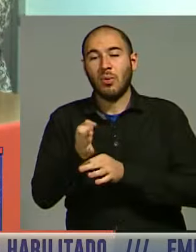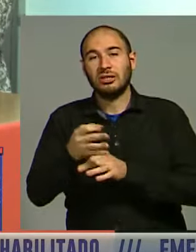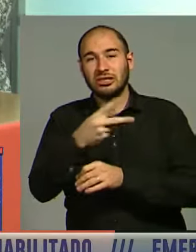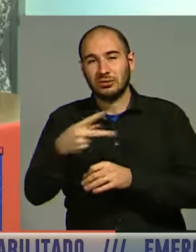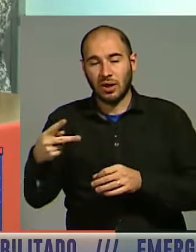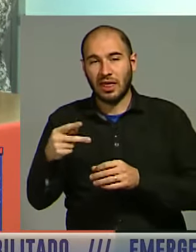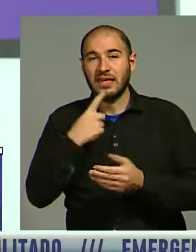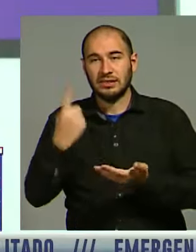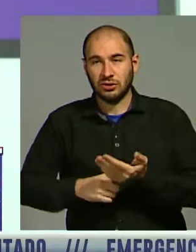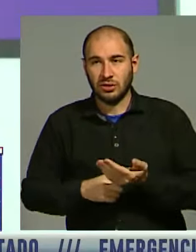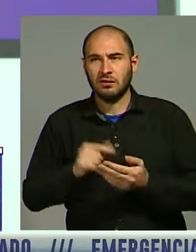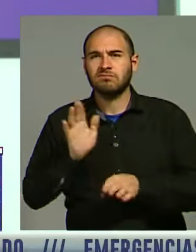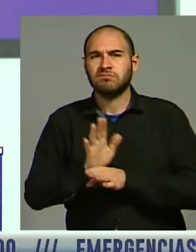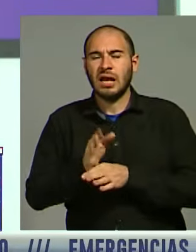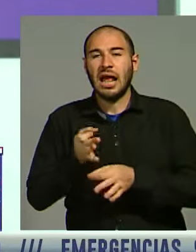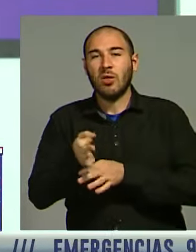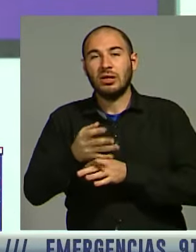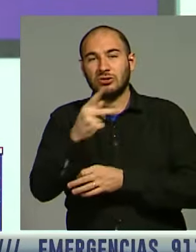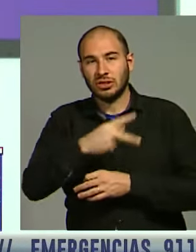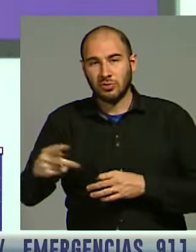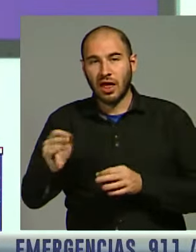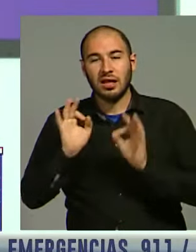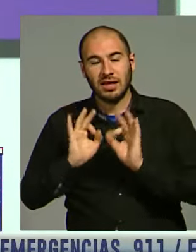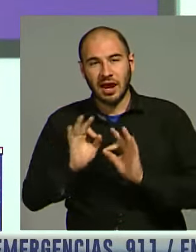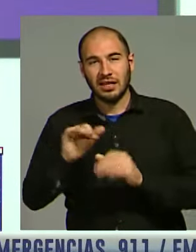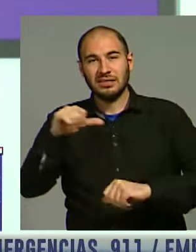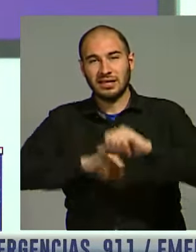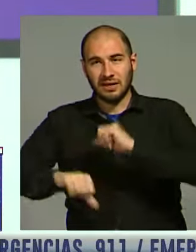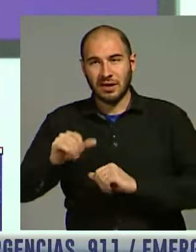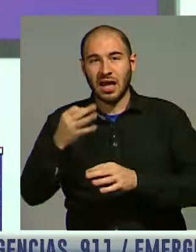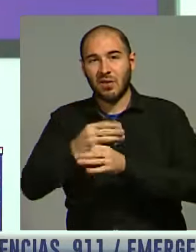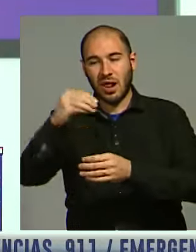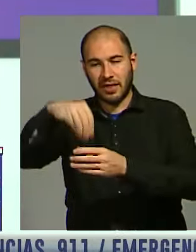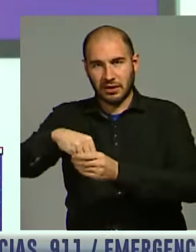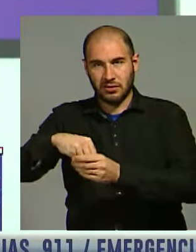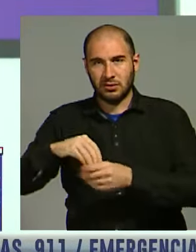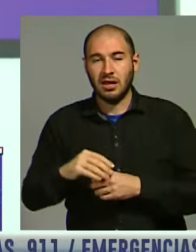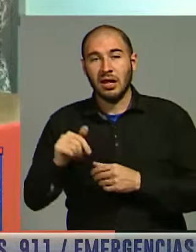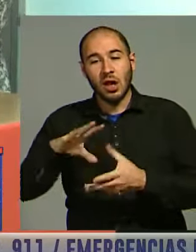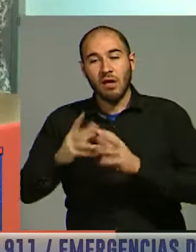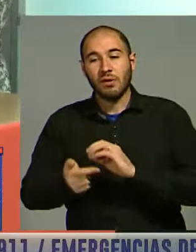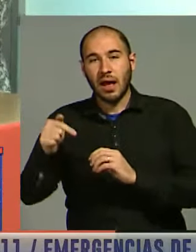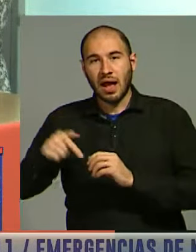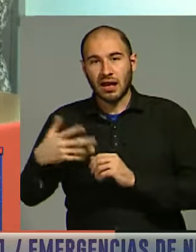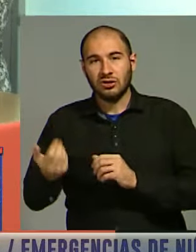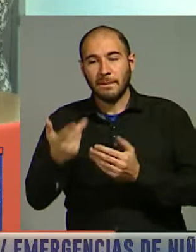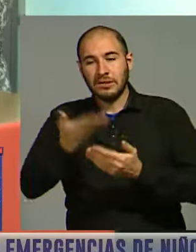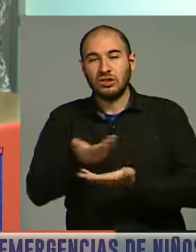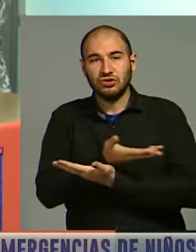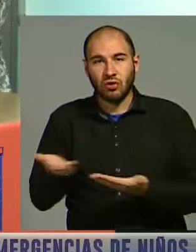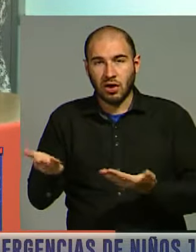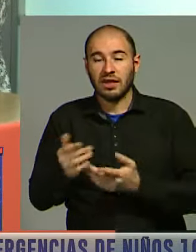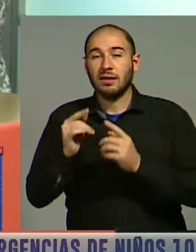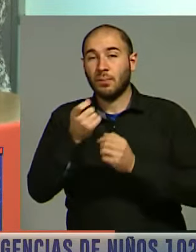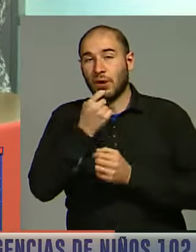sexual para decidir, y esto implica educación sexual integral y científica en las escuelas, uh-huh. que es la manera que se tiene para llegar a toda la población, y